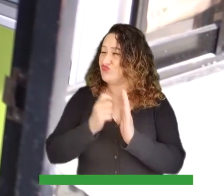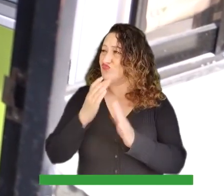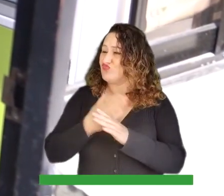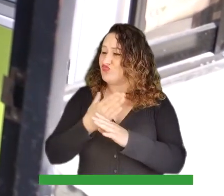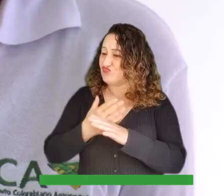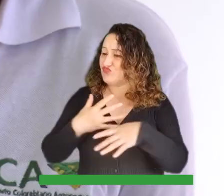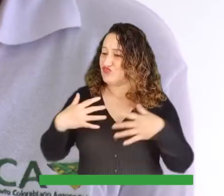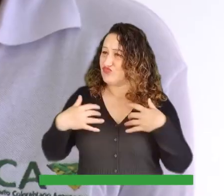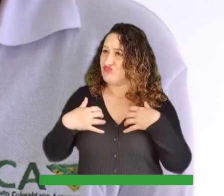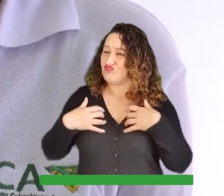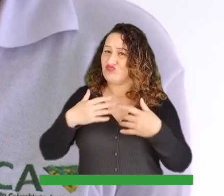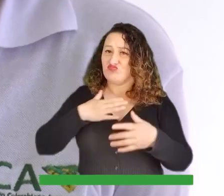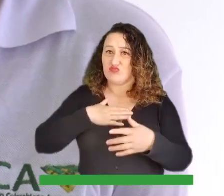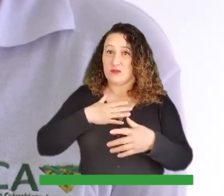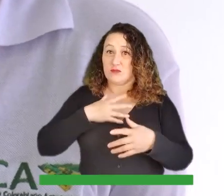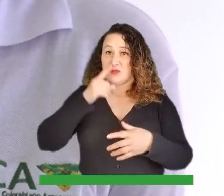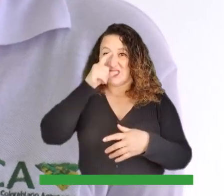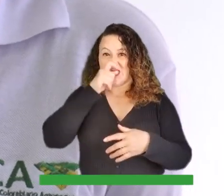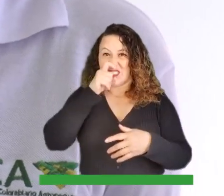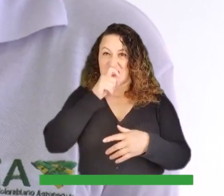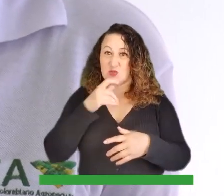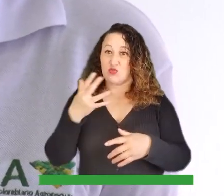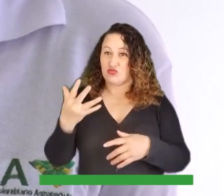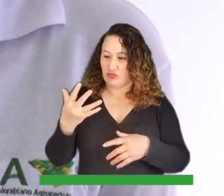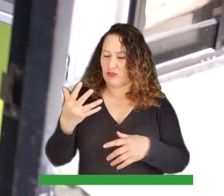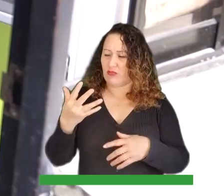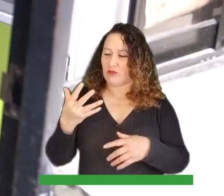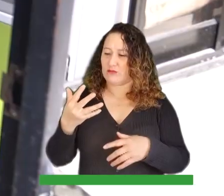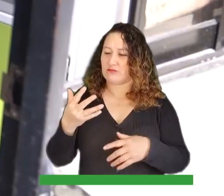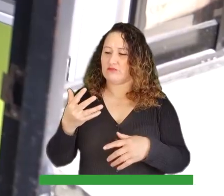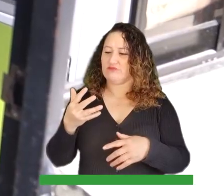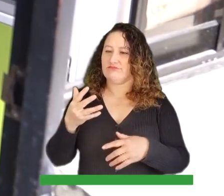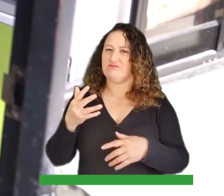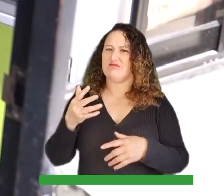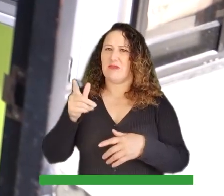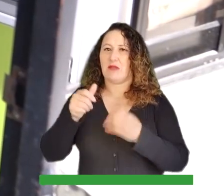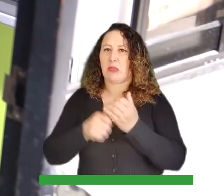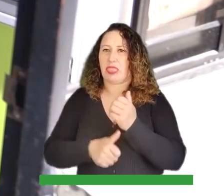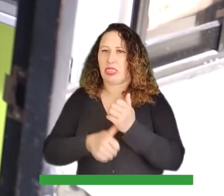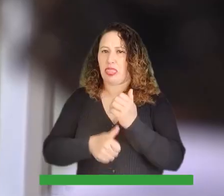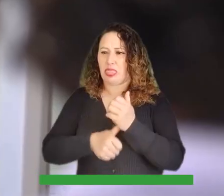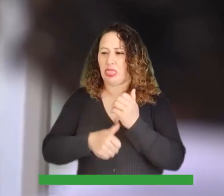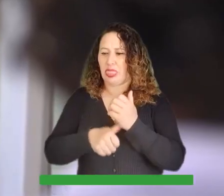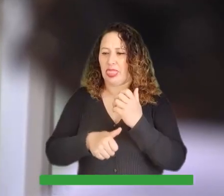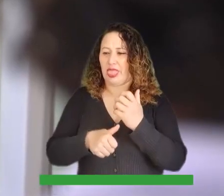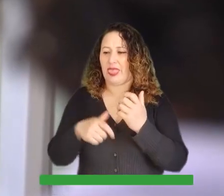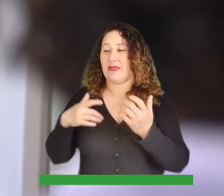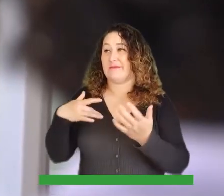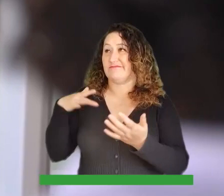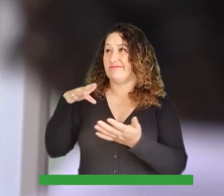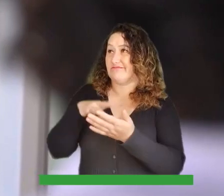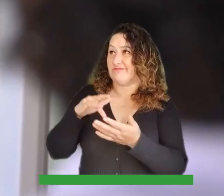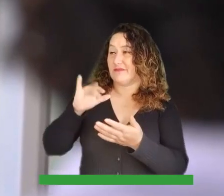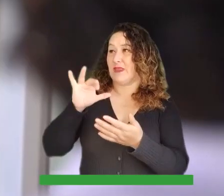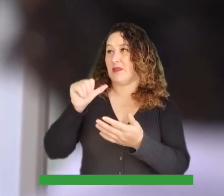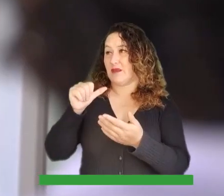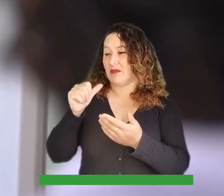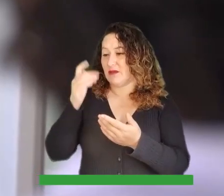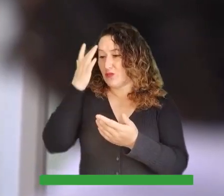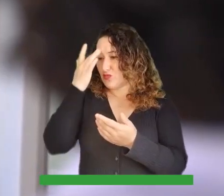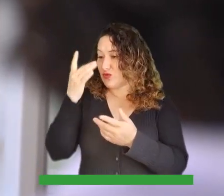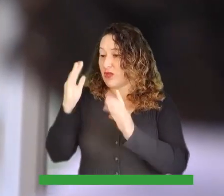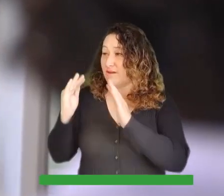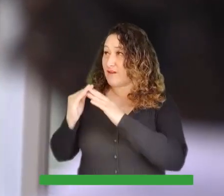mis animalitos. Tengo 5 cerditos y los tengo con diarrea, imagínese. Vengo aquí a Ica porque precisamente